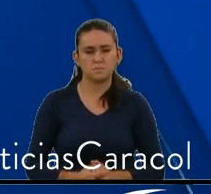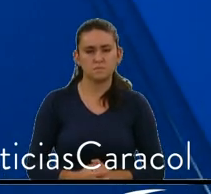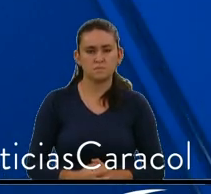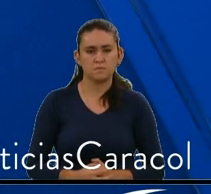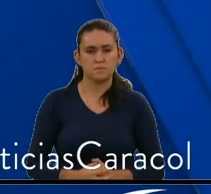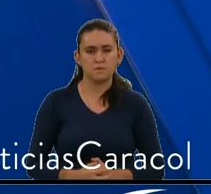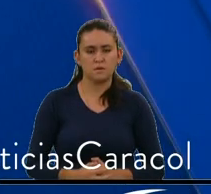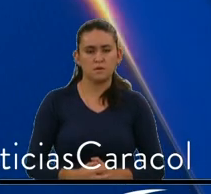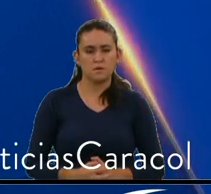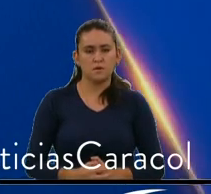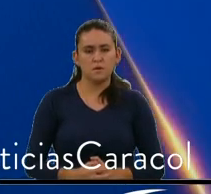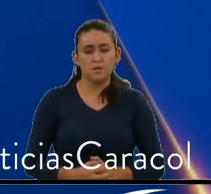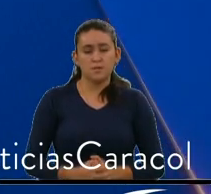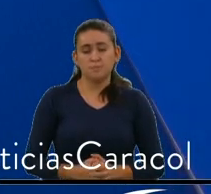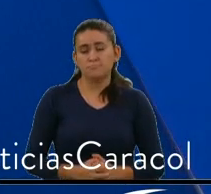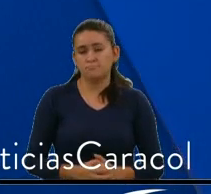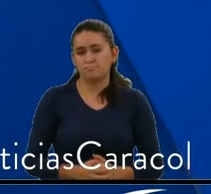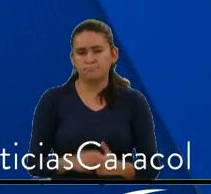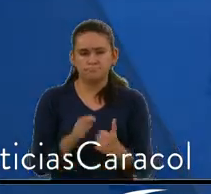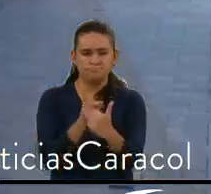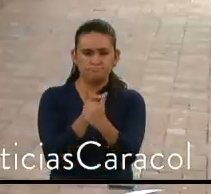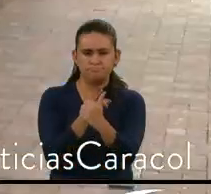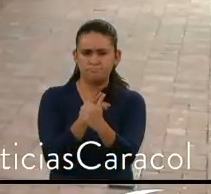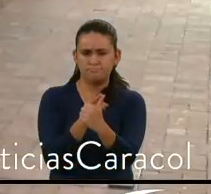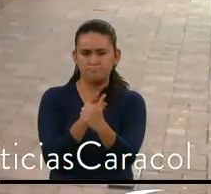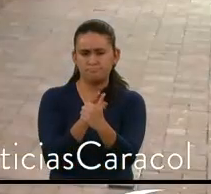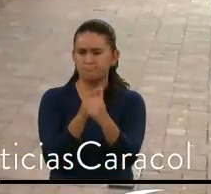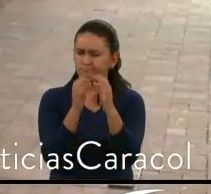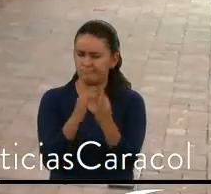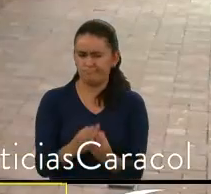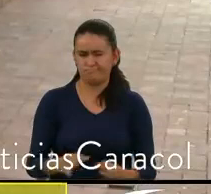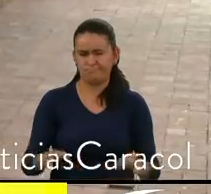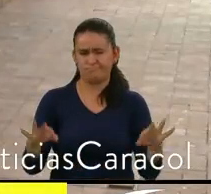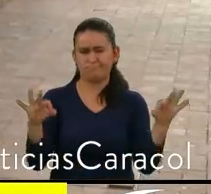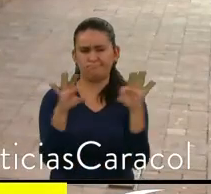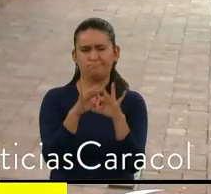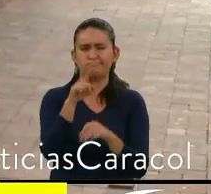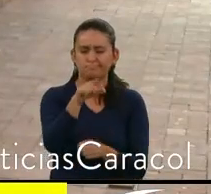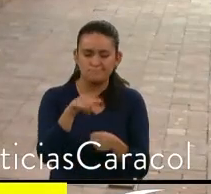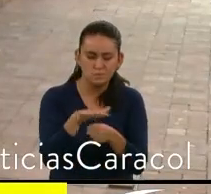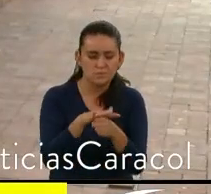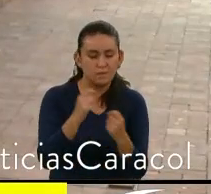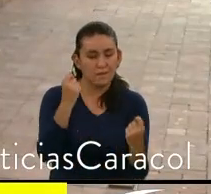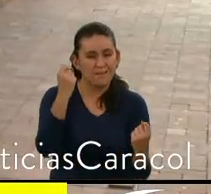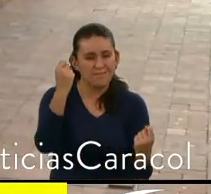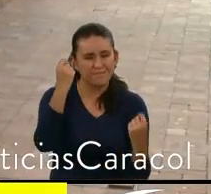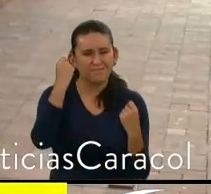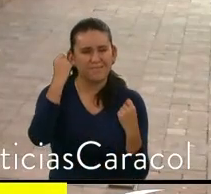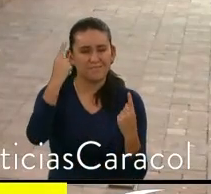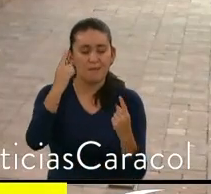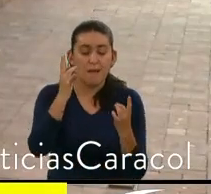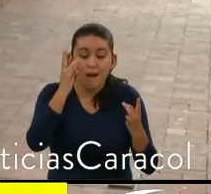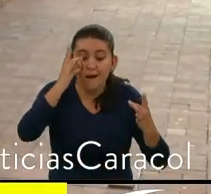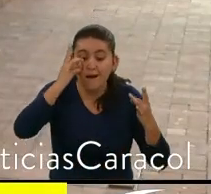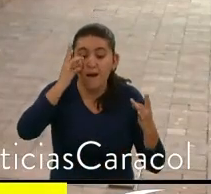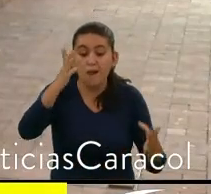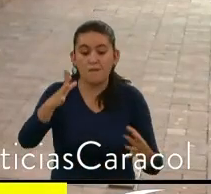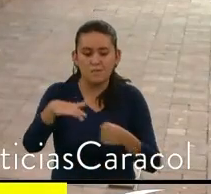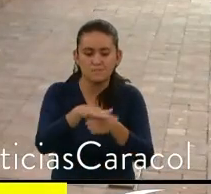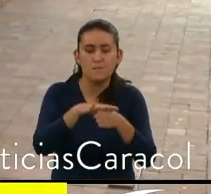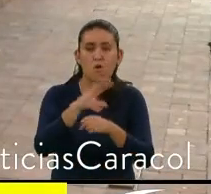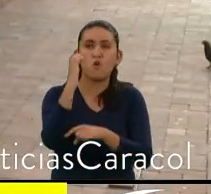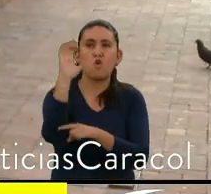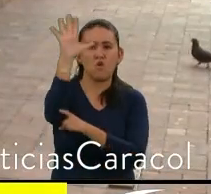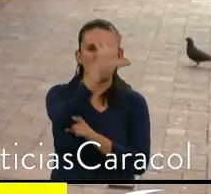No, lo importante y lo primero es recordarles la situación de riesgo crítica que estamos viviendo en todo el país, la importancia